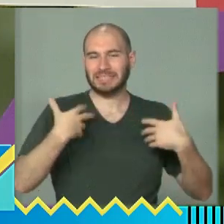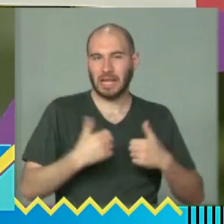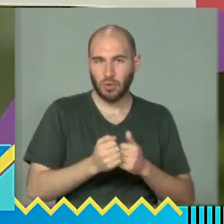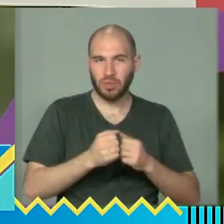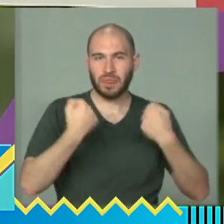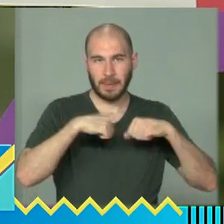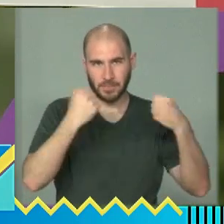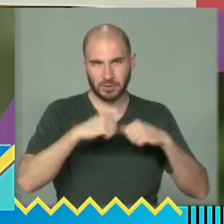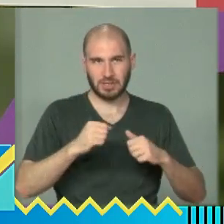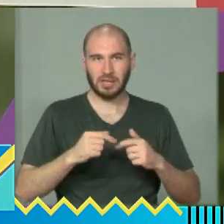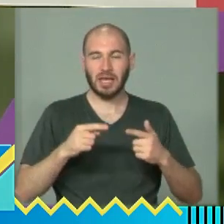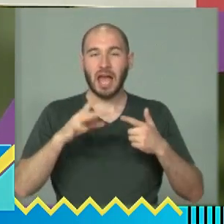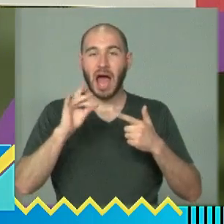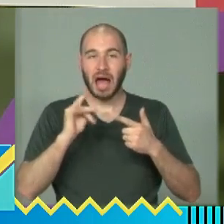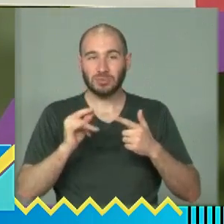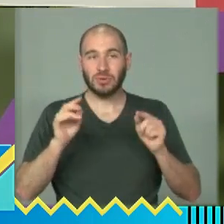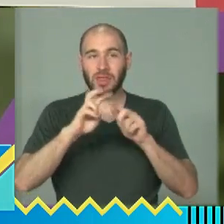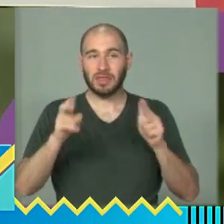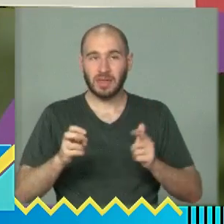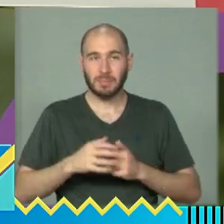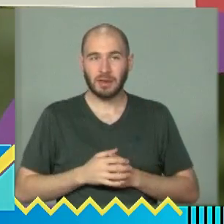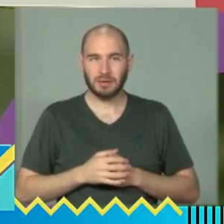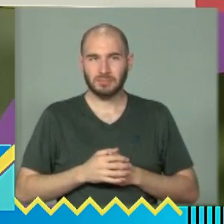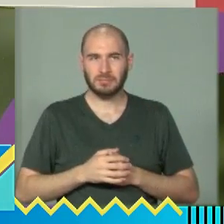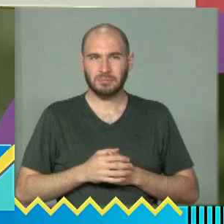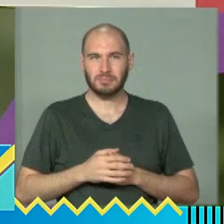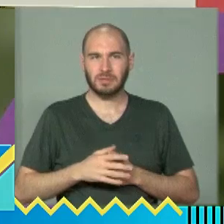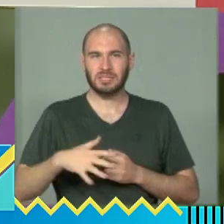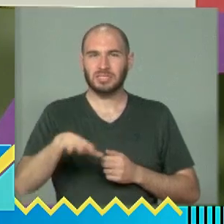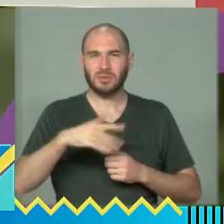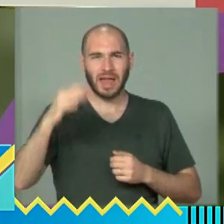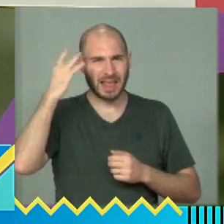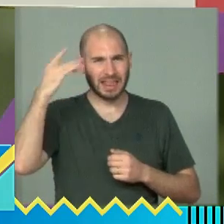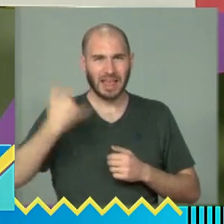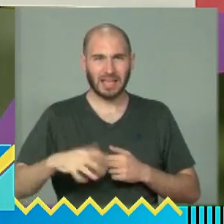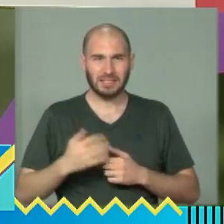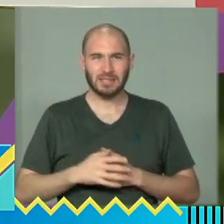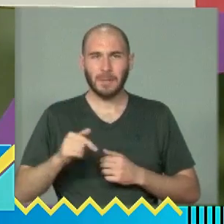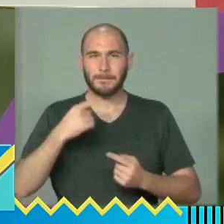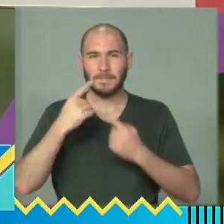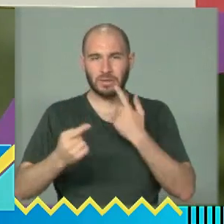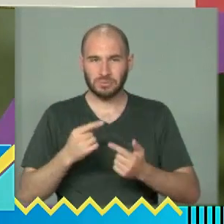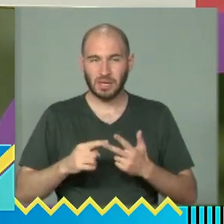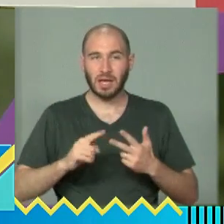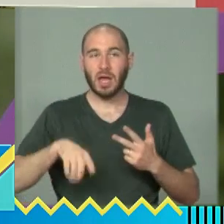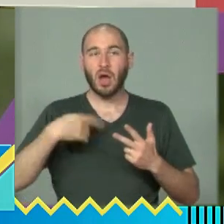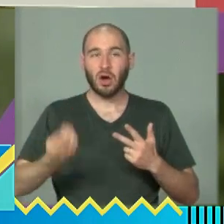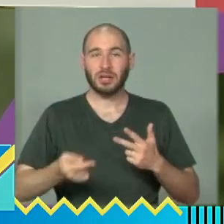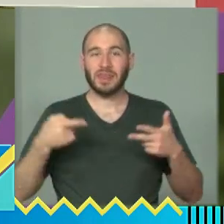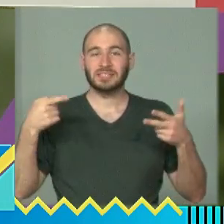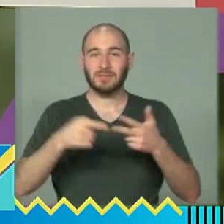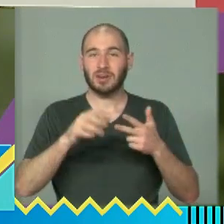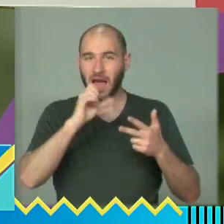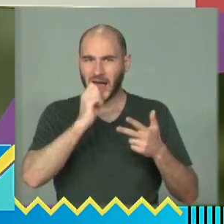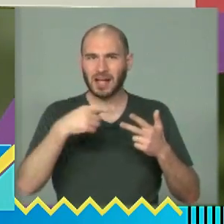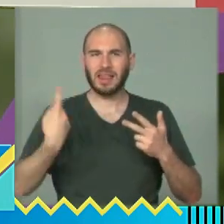y el deporte, desafío azul en relación a las smart cities o ciudades inteligentes, se los vamos a preguntar a ellos. Y después el desafío